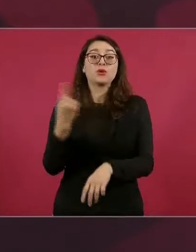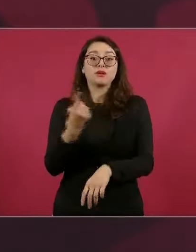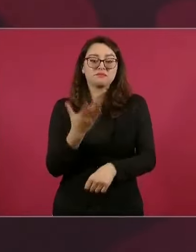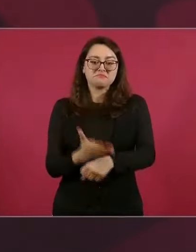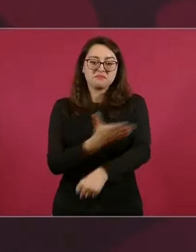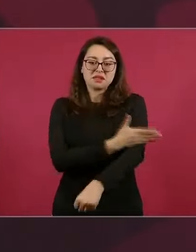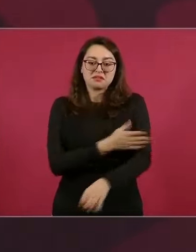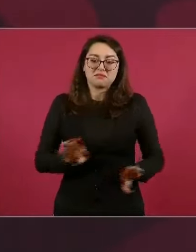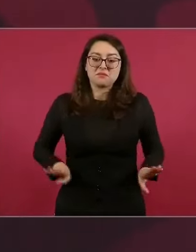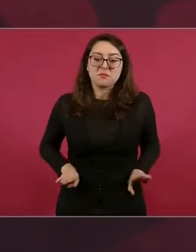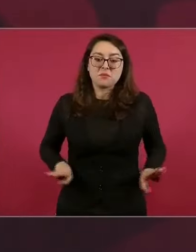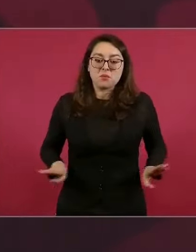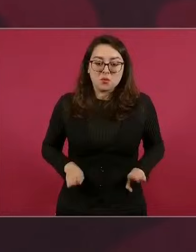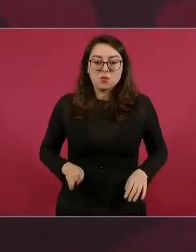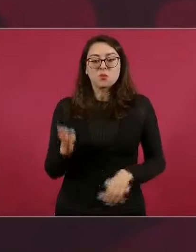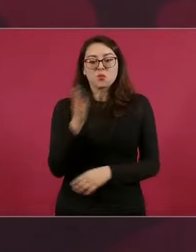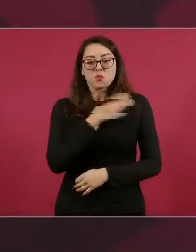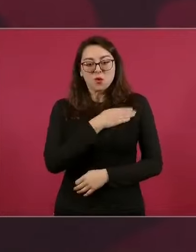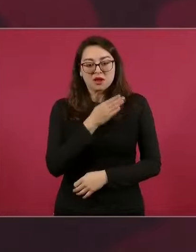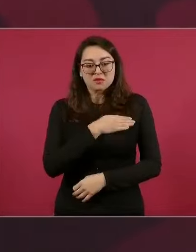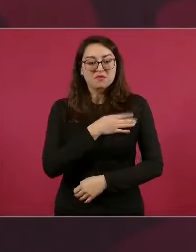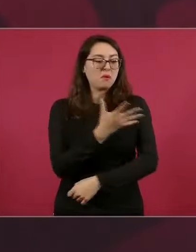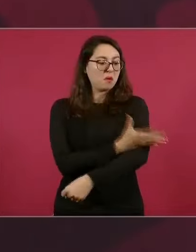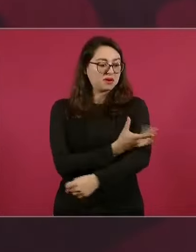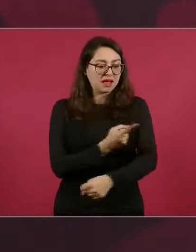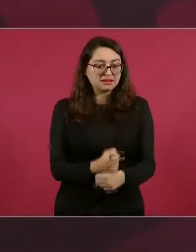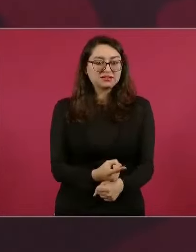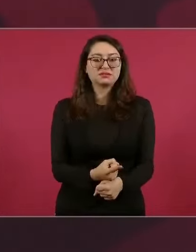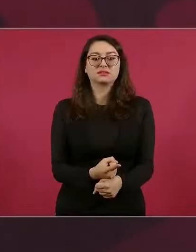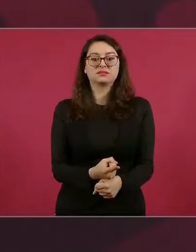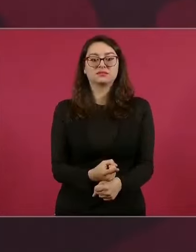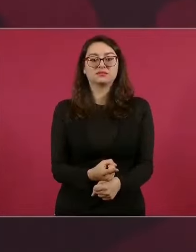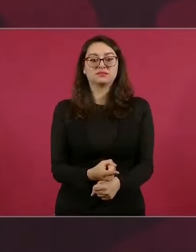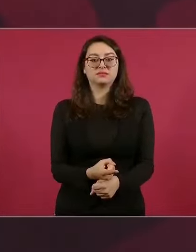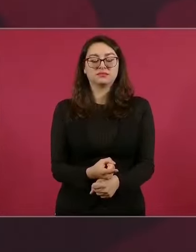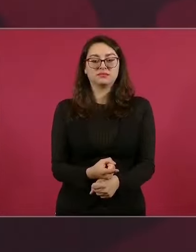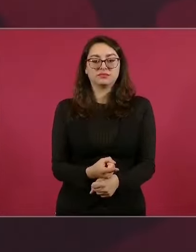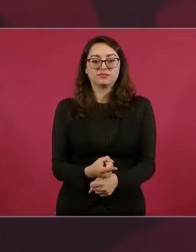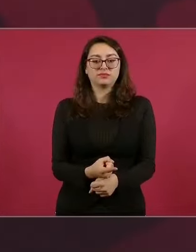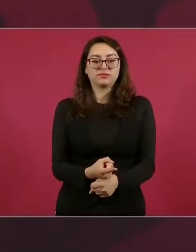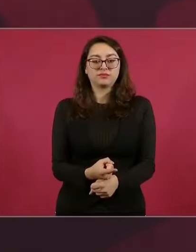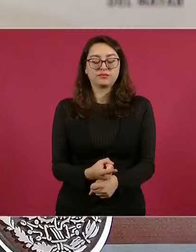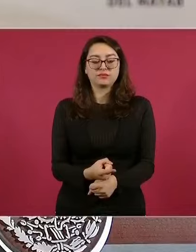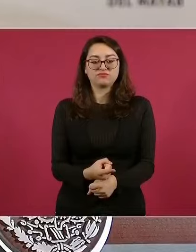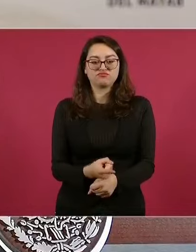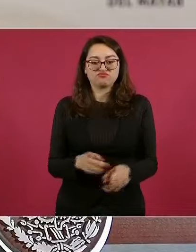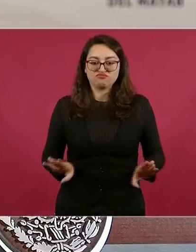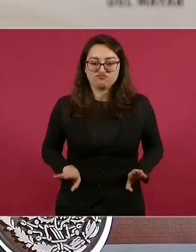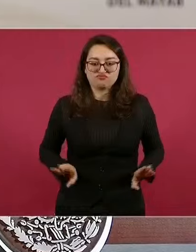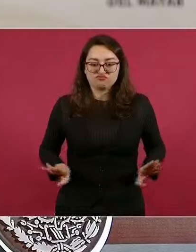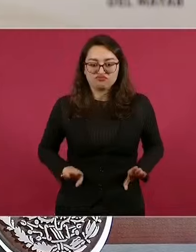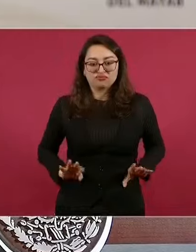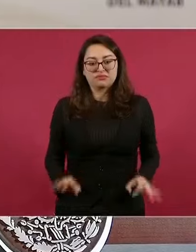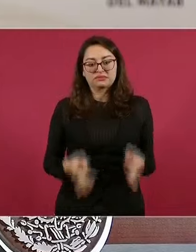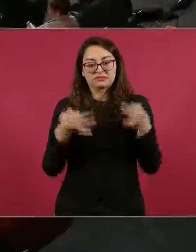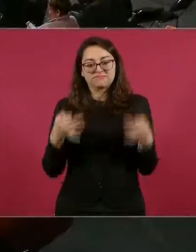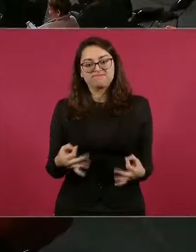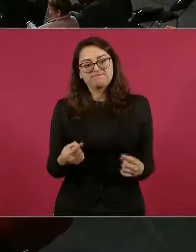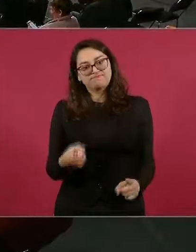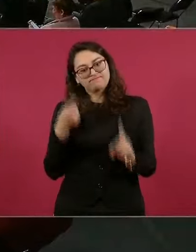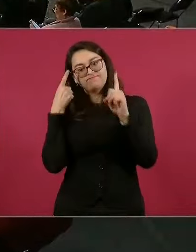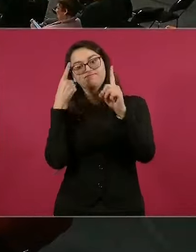y todo. Pero Estados Unidos, Joe Biden, Azucena, no se puede pelear con López Obrador. Uh-huh. Si se pelea, pierde la reelección. Entonces,